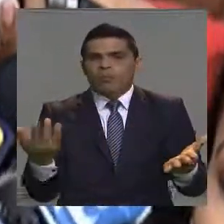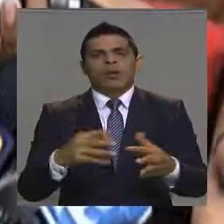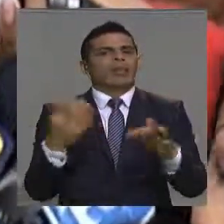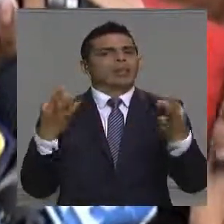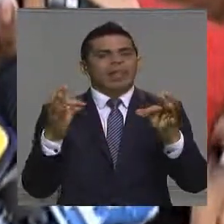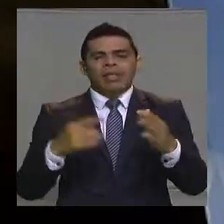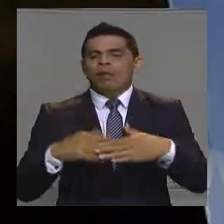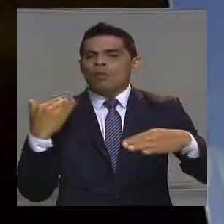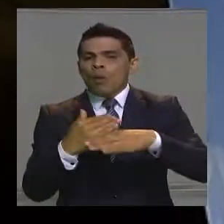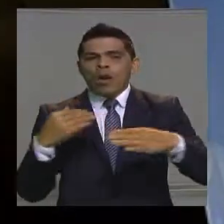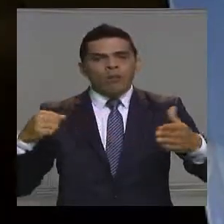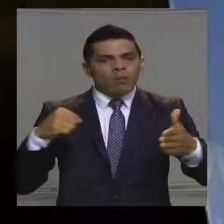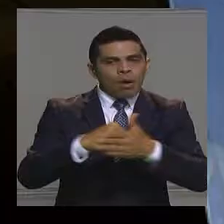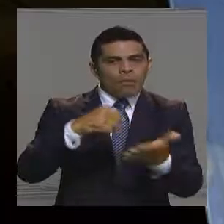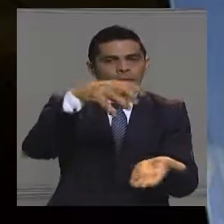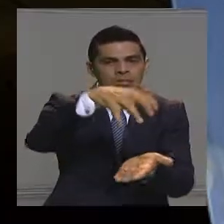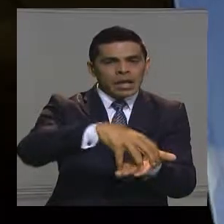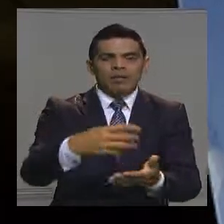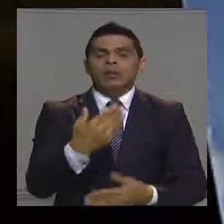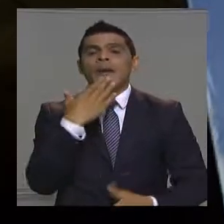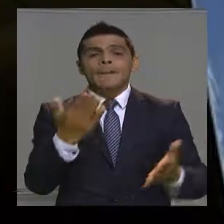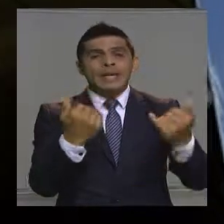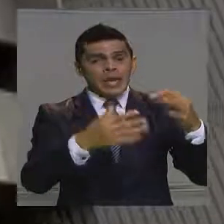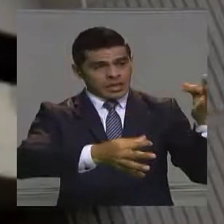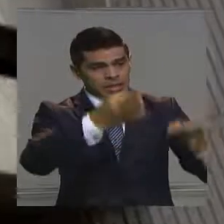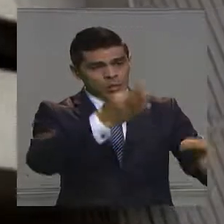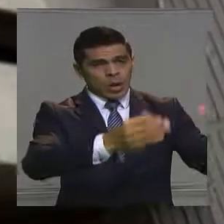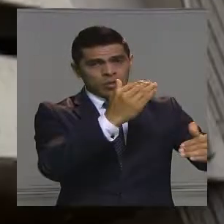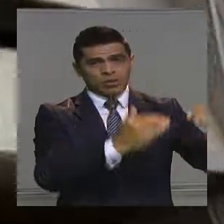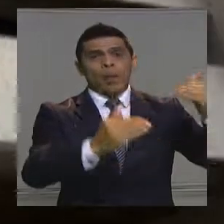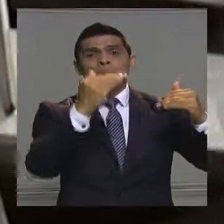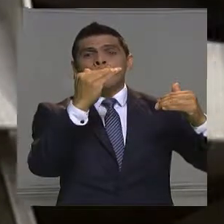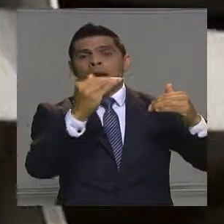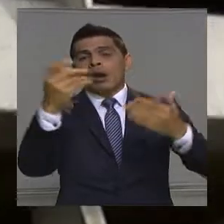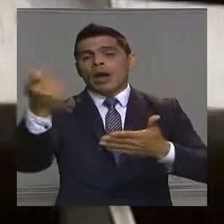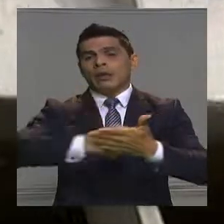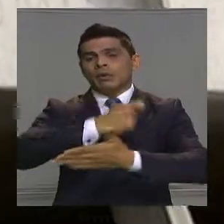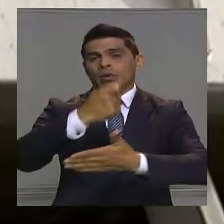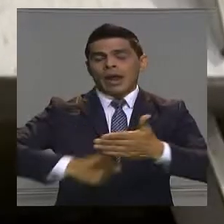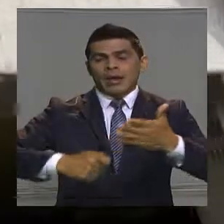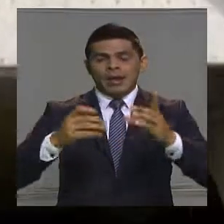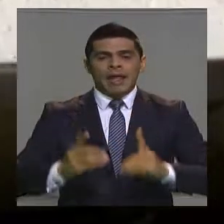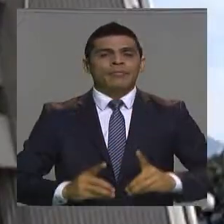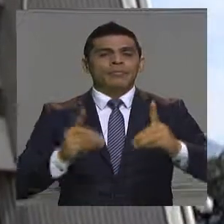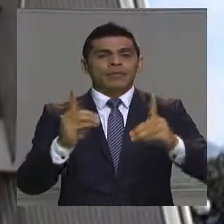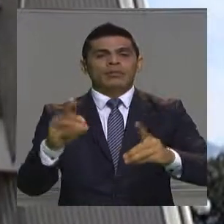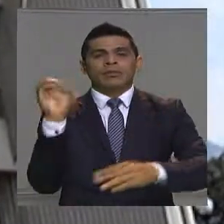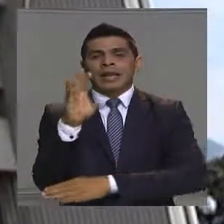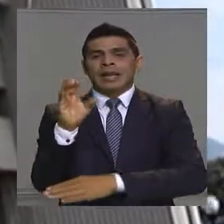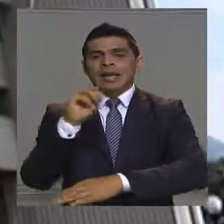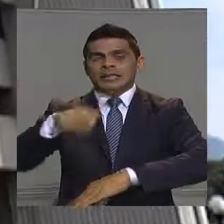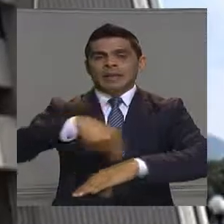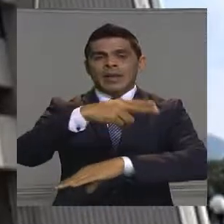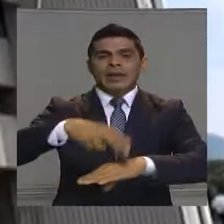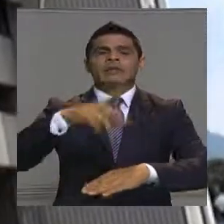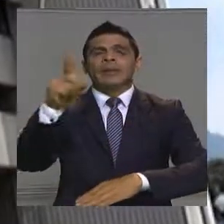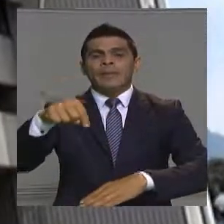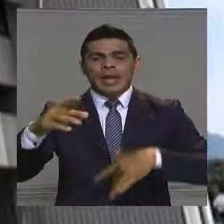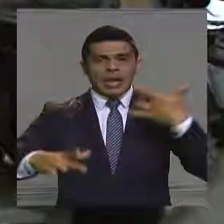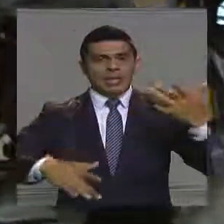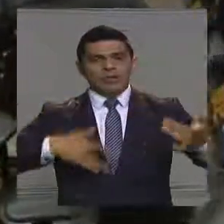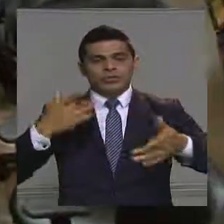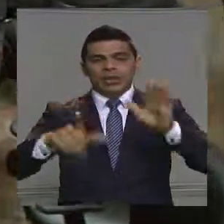un golpe de Estado. Piden al Tribunal Supremo de Justicia no solo anular la decisión parlamentaria, sino ejercer acciones